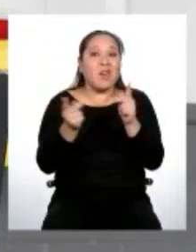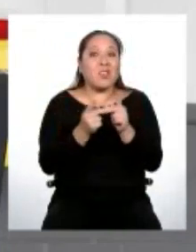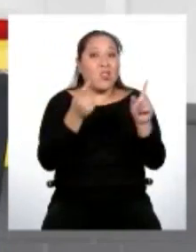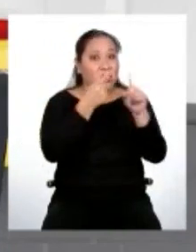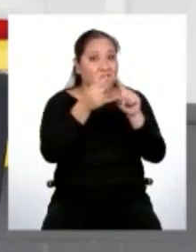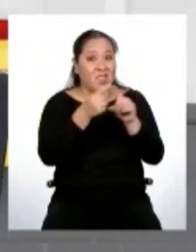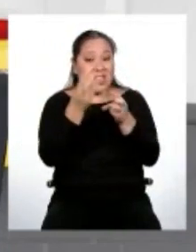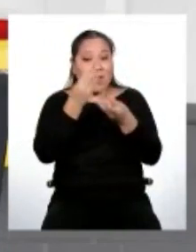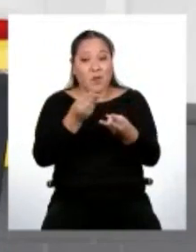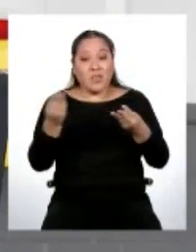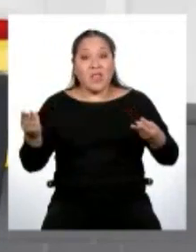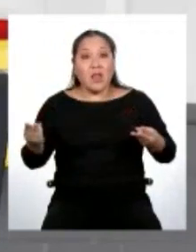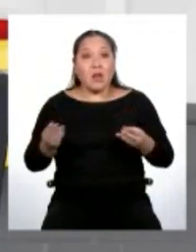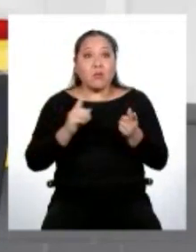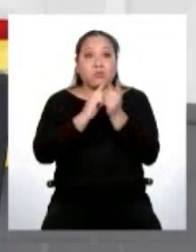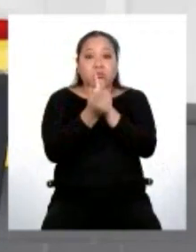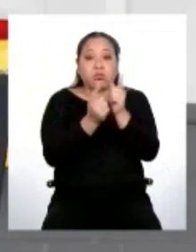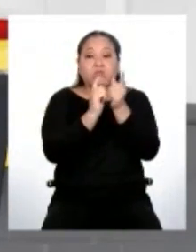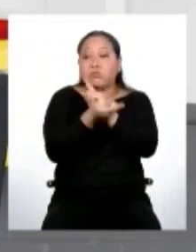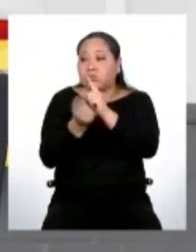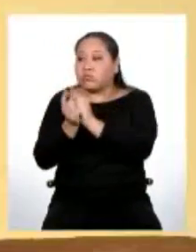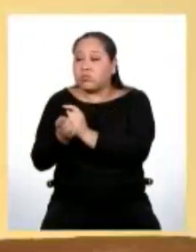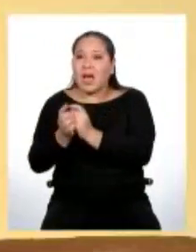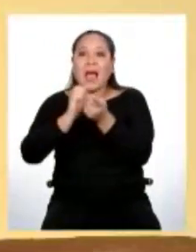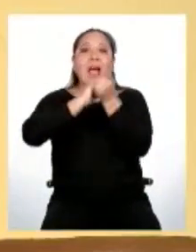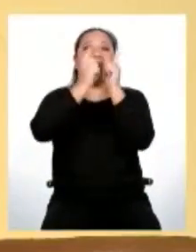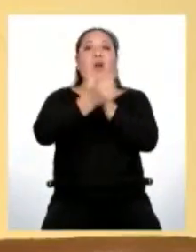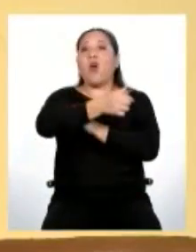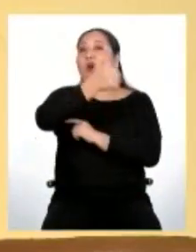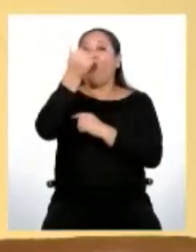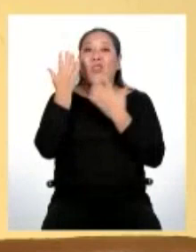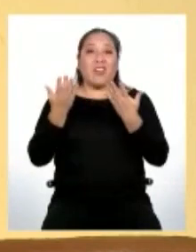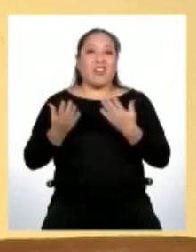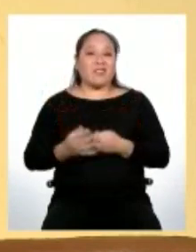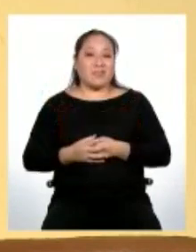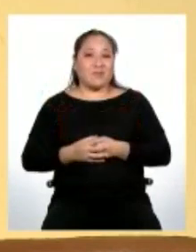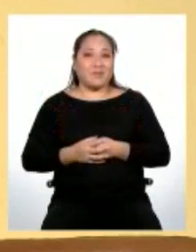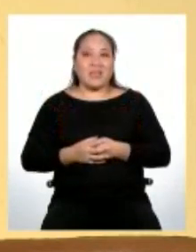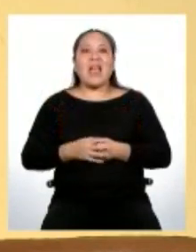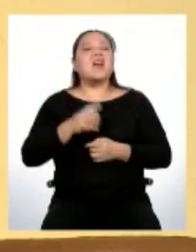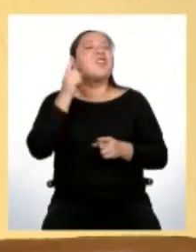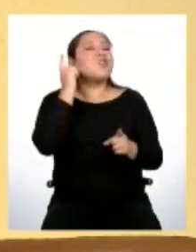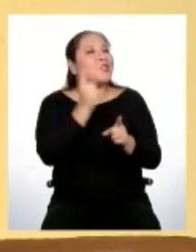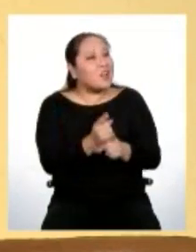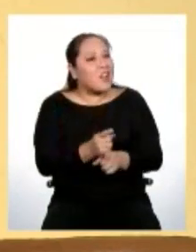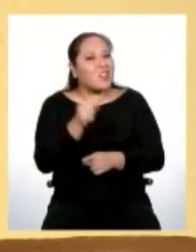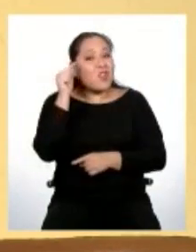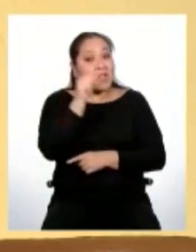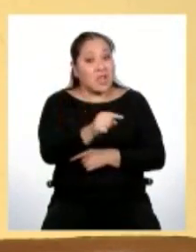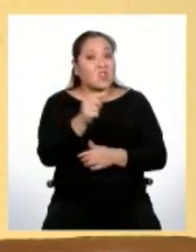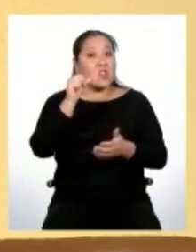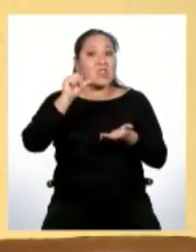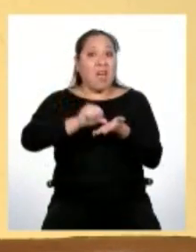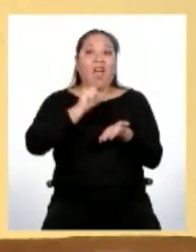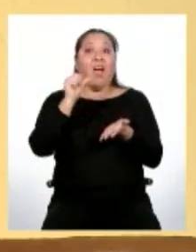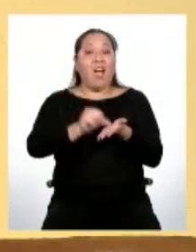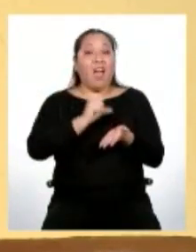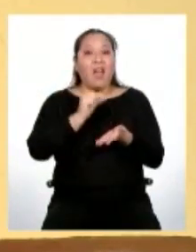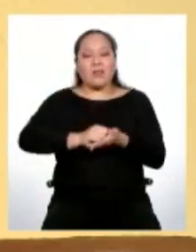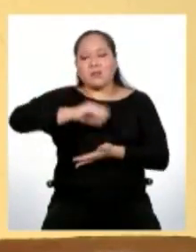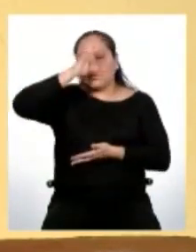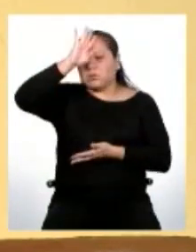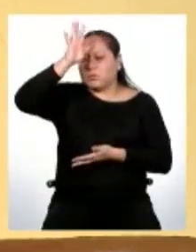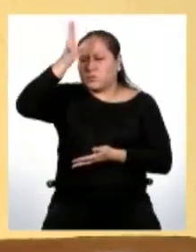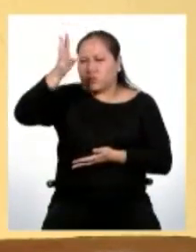distintos materiales para transformarlos en otra cosa. Claro que sí, Rodrigo. De eso se trata el arte, de ser creativo, de